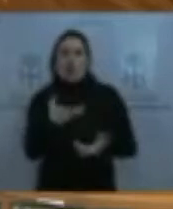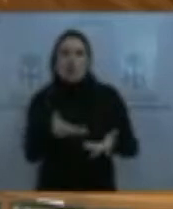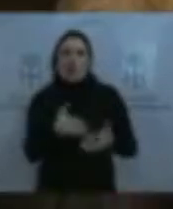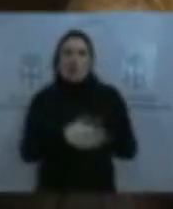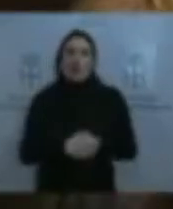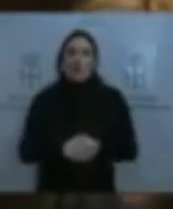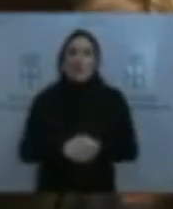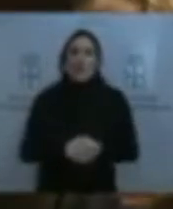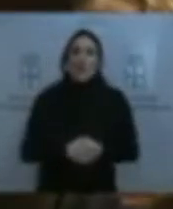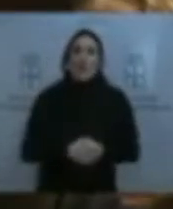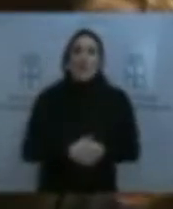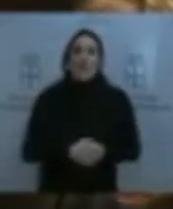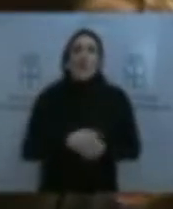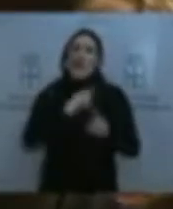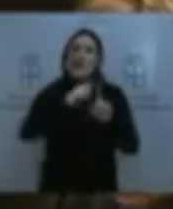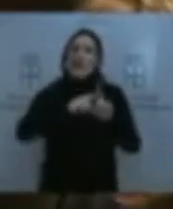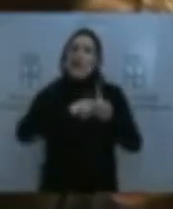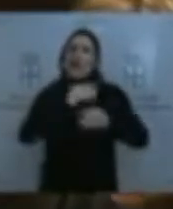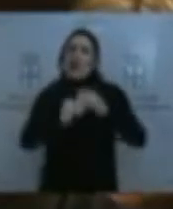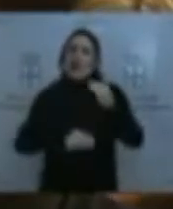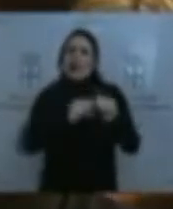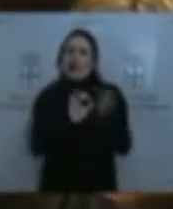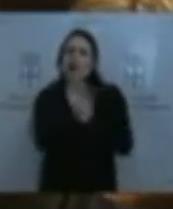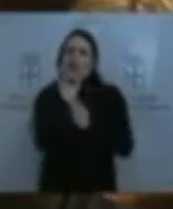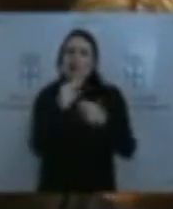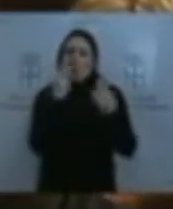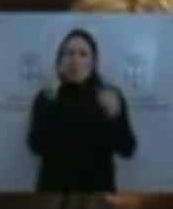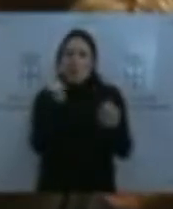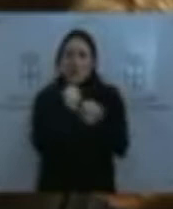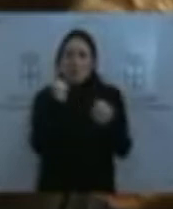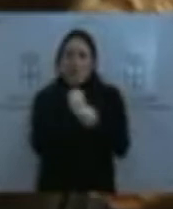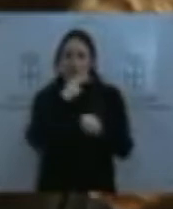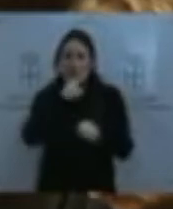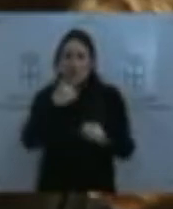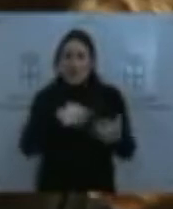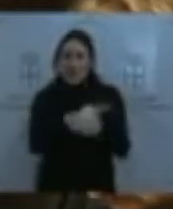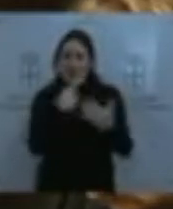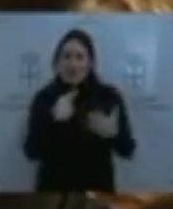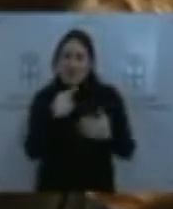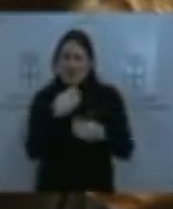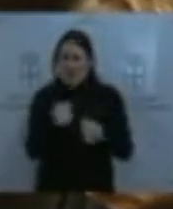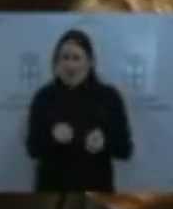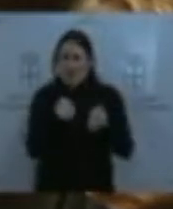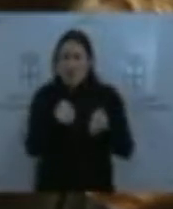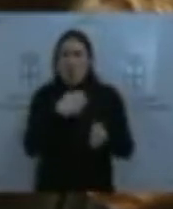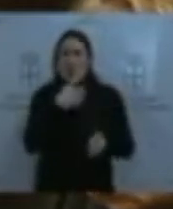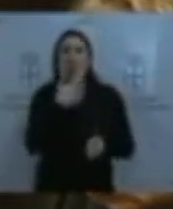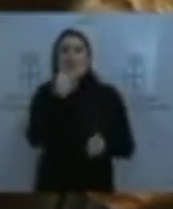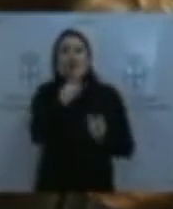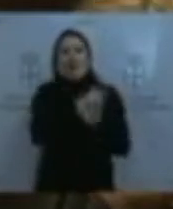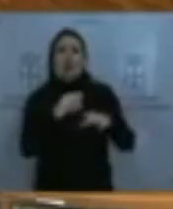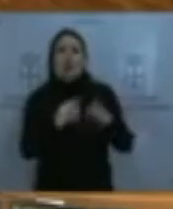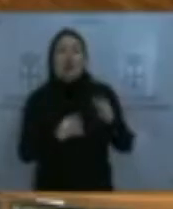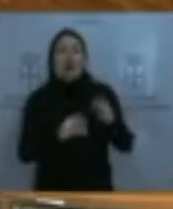¿A qué se debe el bajísimo grado de ejecución del Servicio Público de Empleo en 2016 y qué medidas se están tomando para evitar que esta situación se repita en